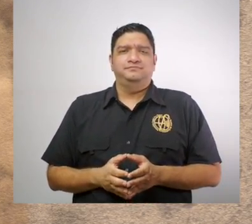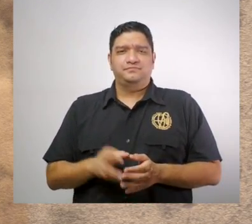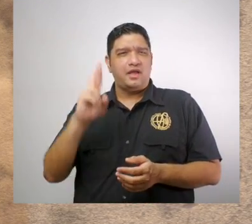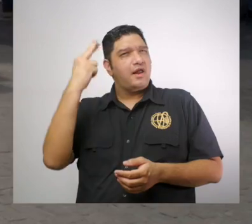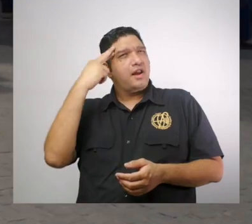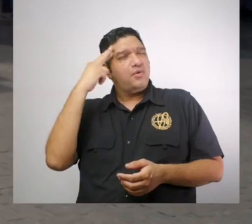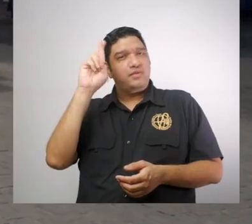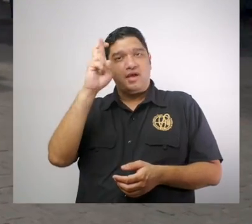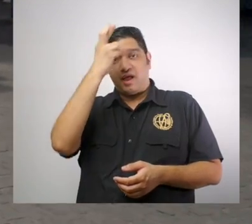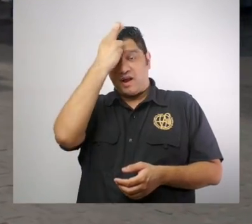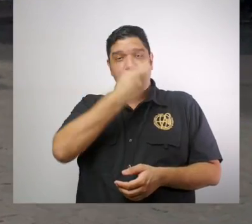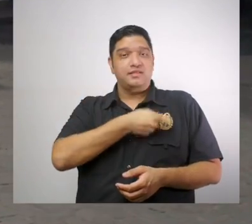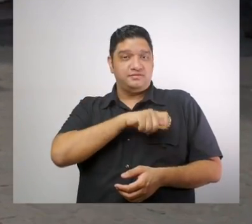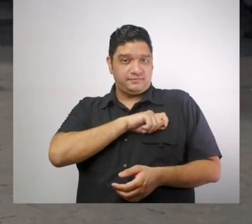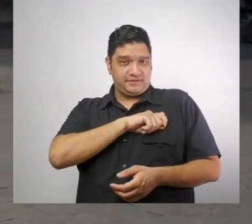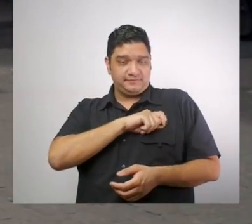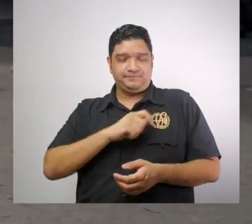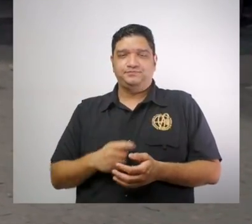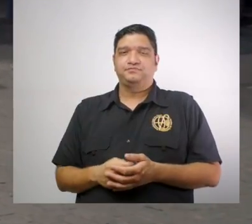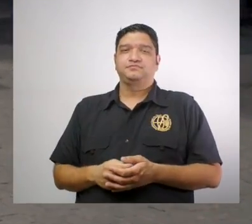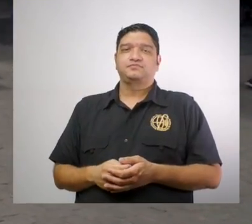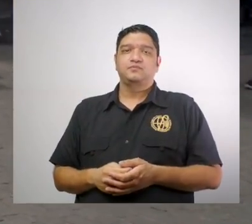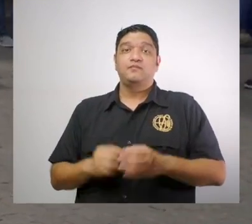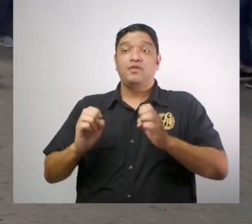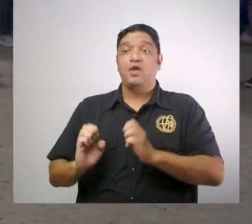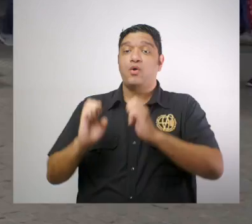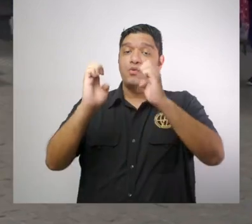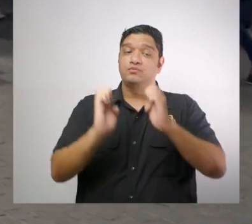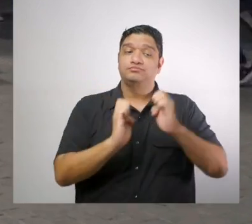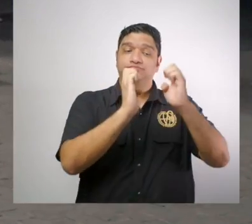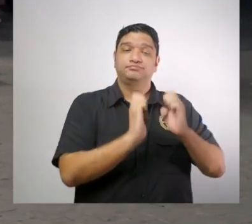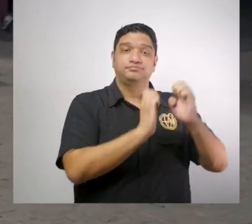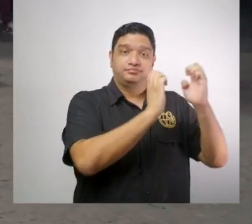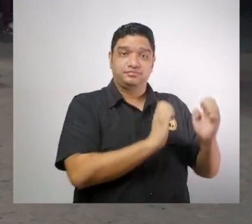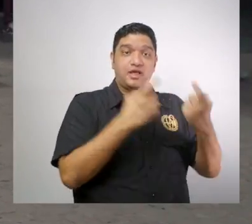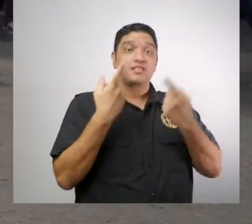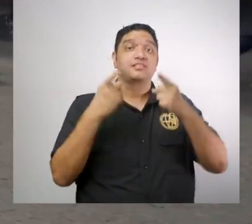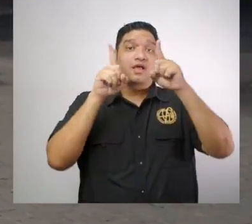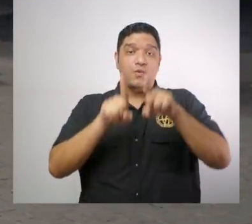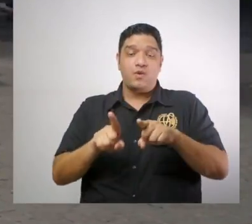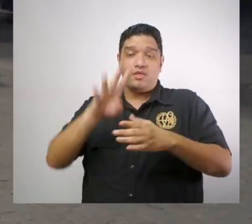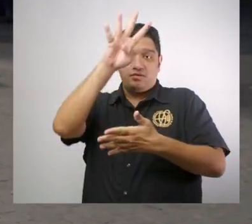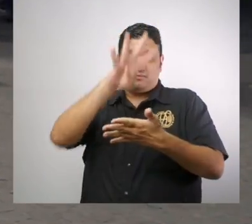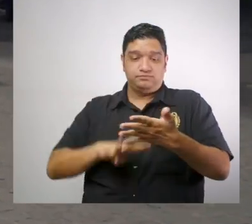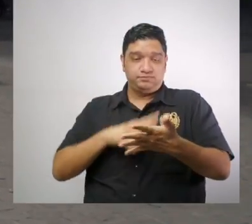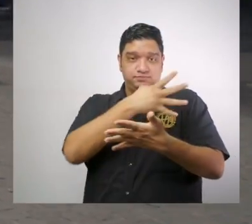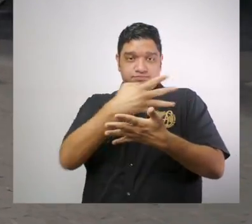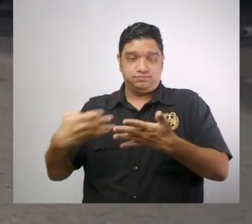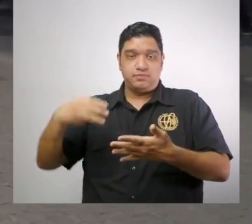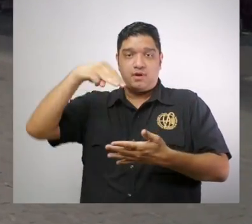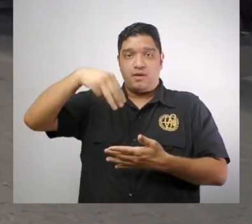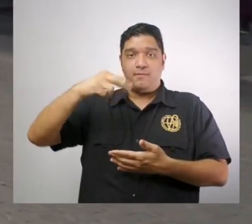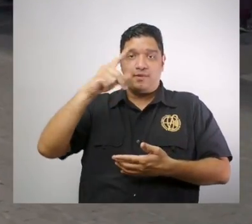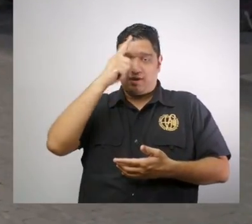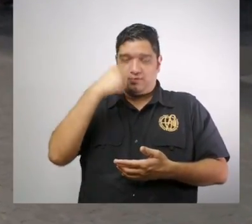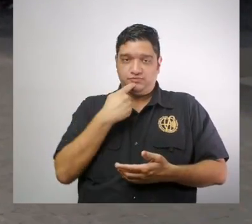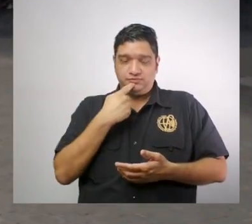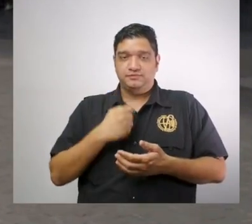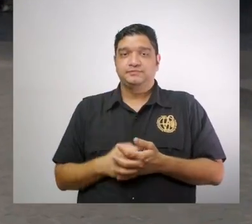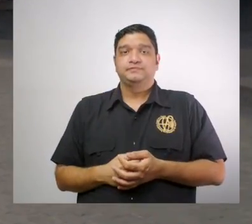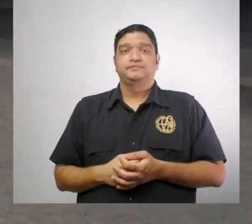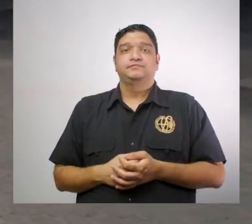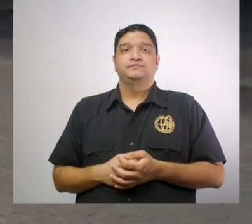zona 9. Los edificios, de acuerdo a Marcos Ibáñez, fueron colocados en la siguiente